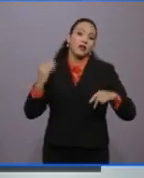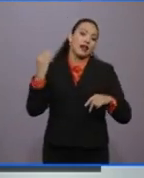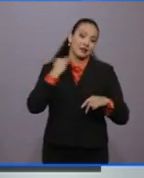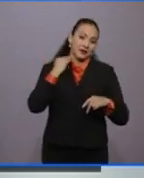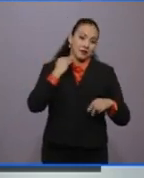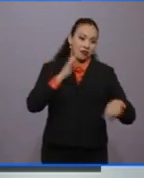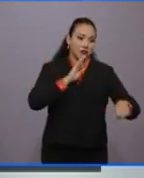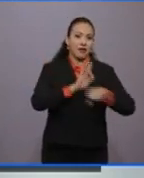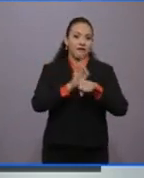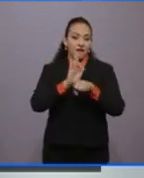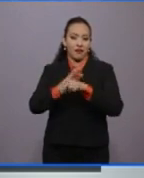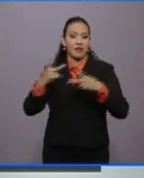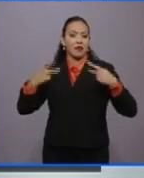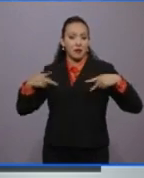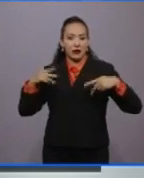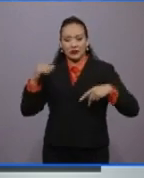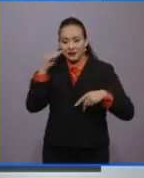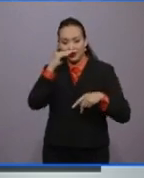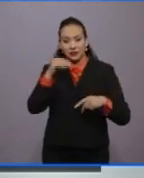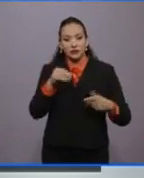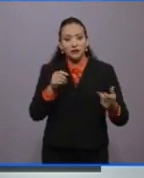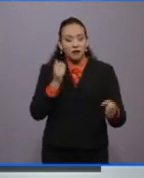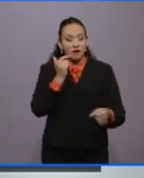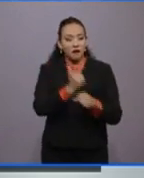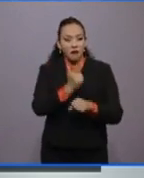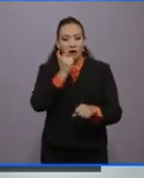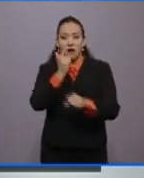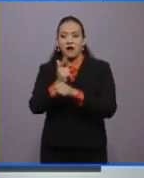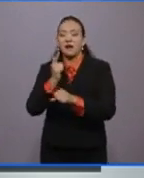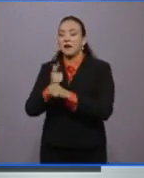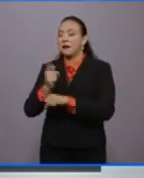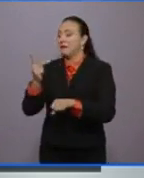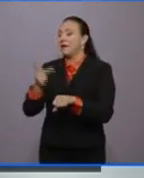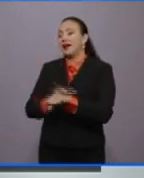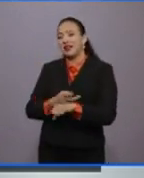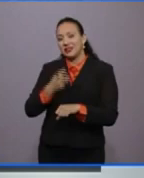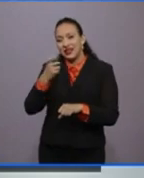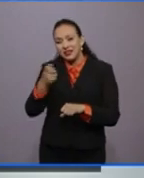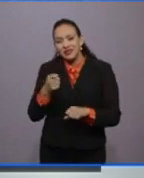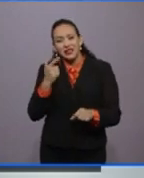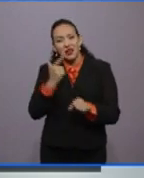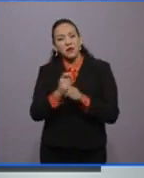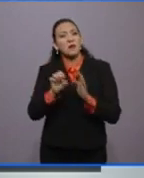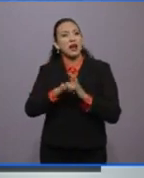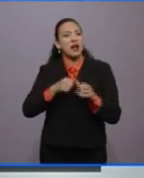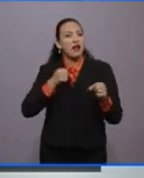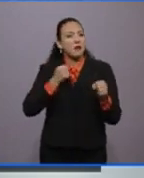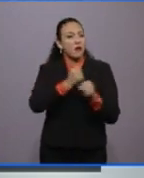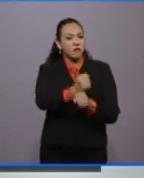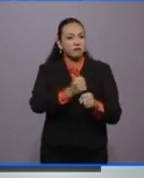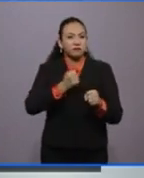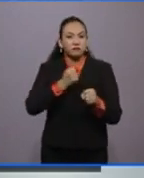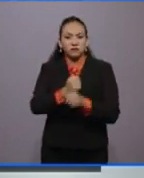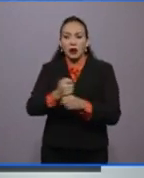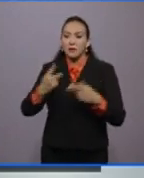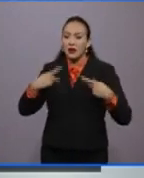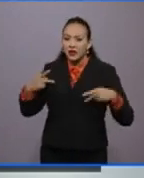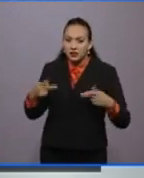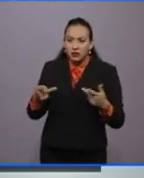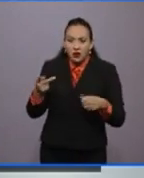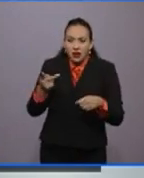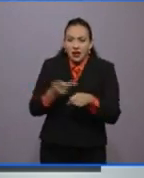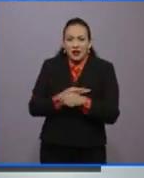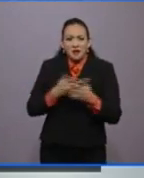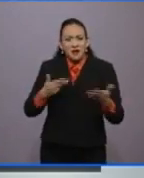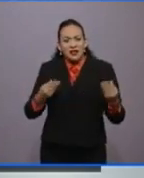defensoras a lo largo y ancho del territorio y que día a día nos dan cuenta de cómo la tortura persiste en las